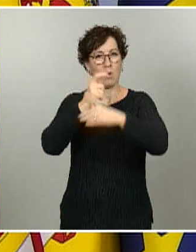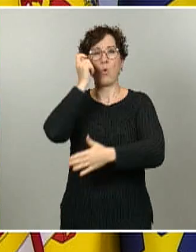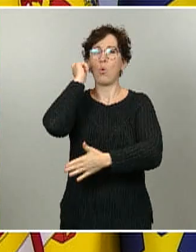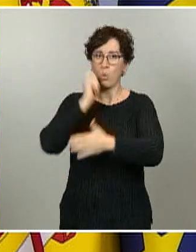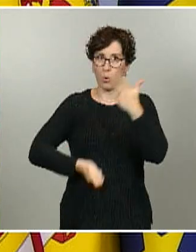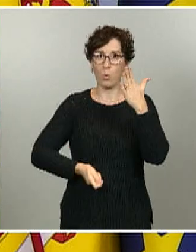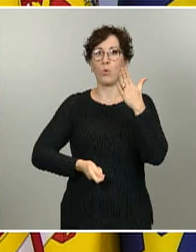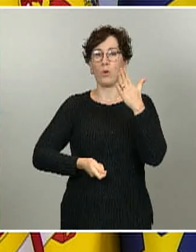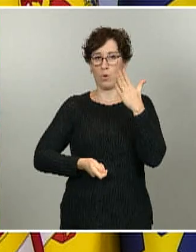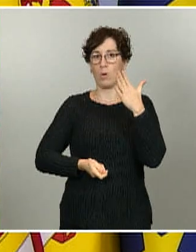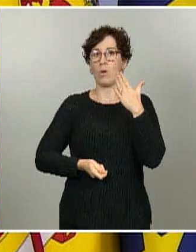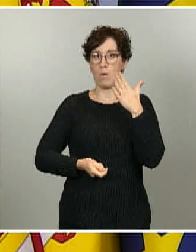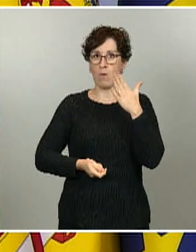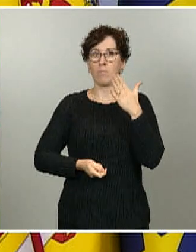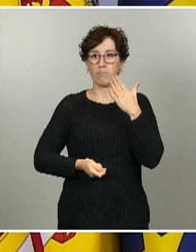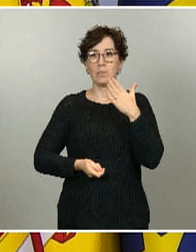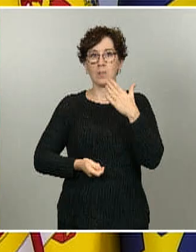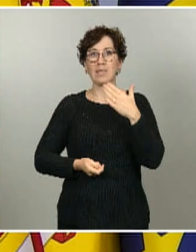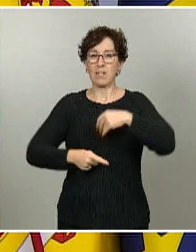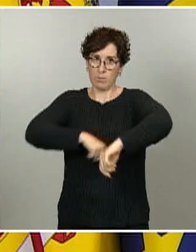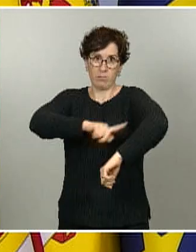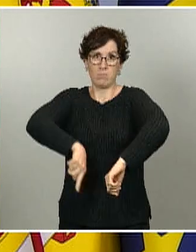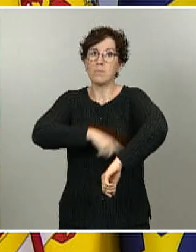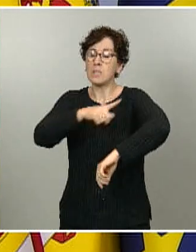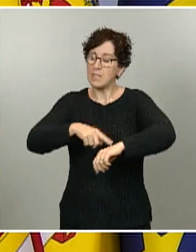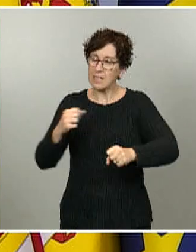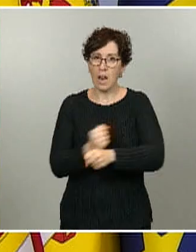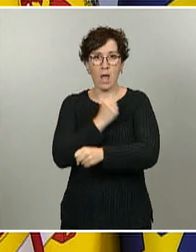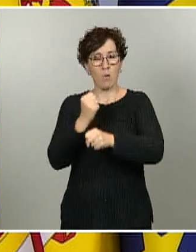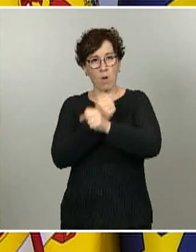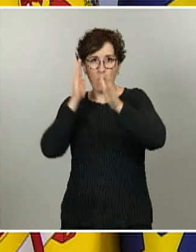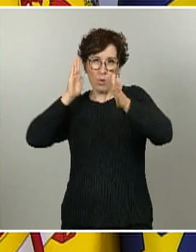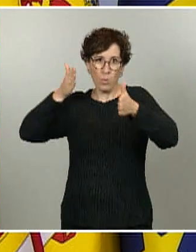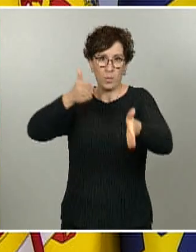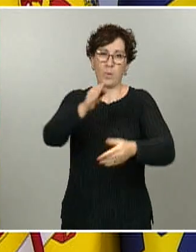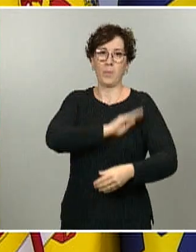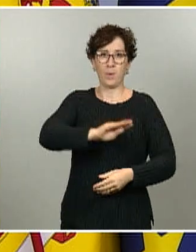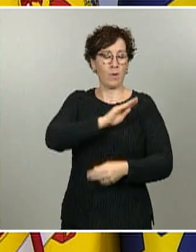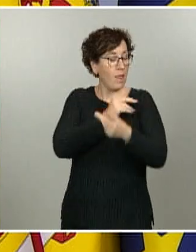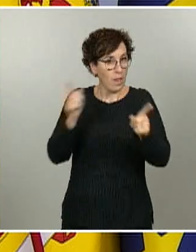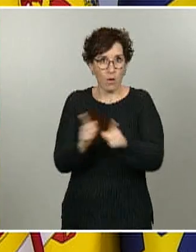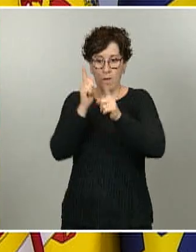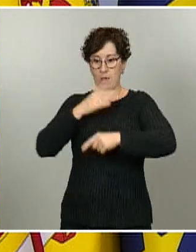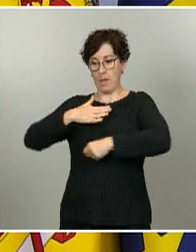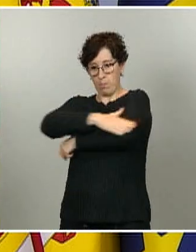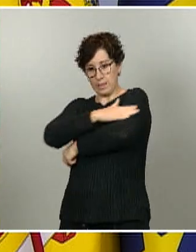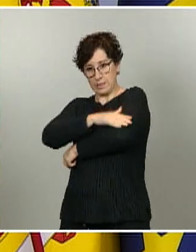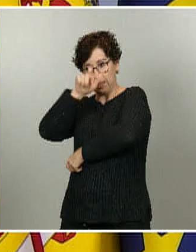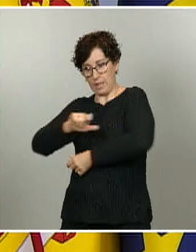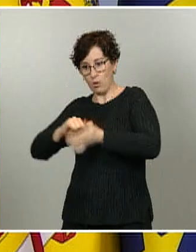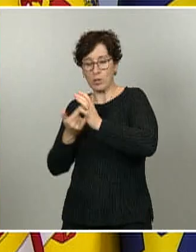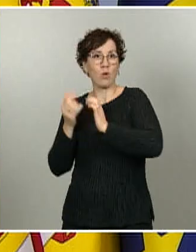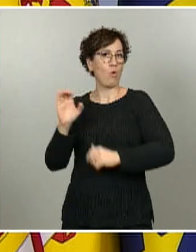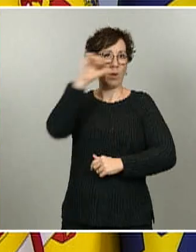requerido la inversión de muchas horas de trabajo de muchos técnicos, tanto de las comunidades autónomas como del Ministerio, y que no se